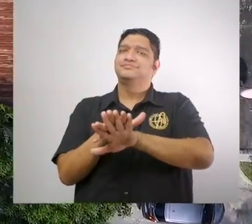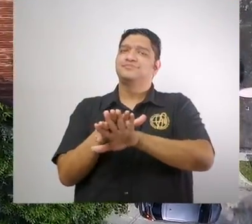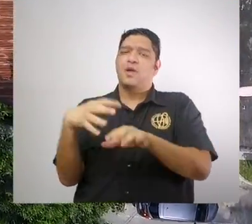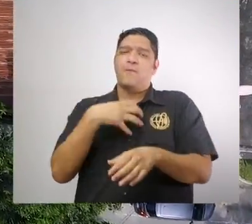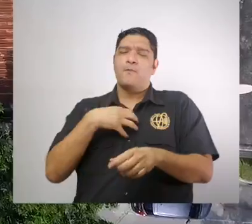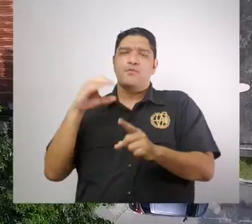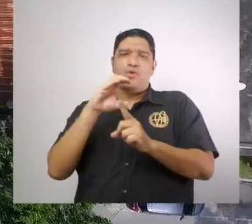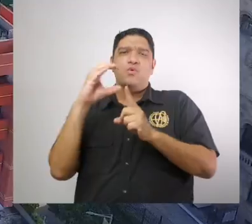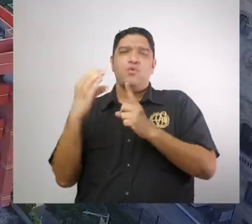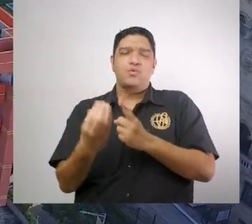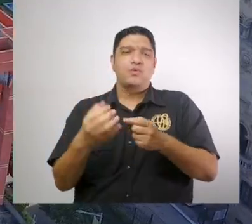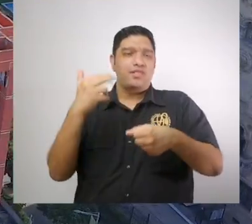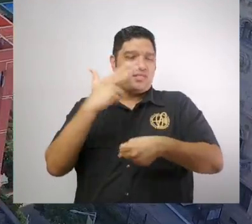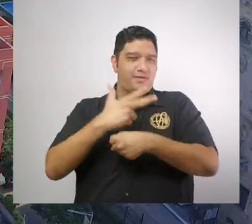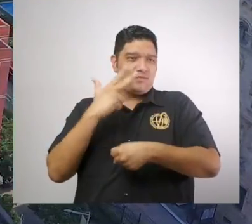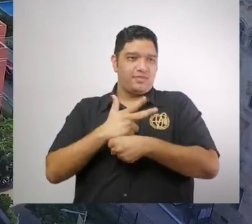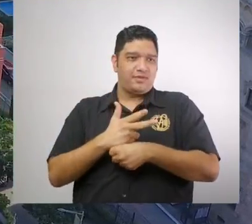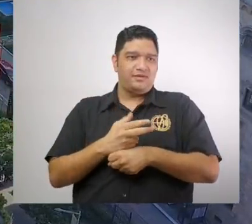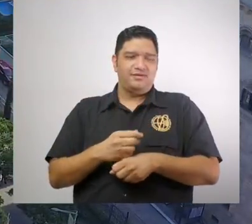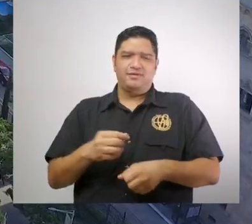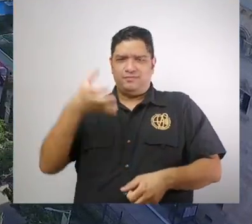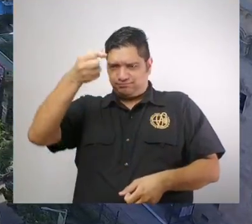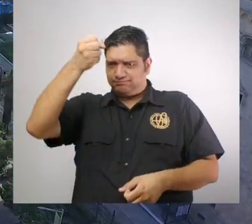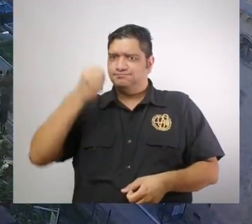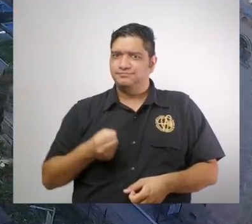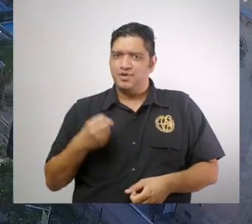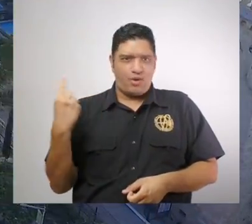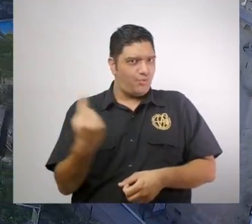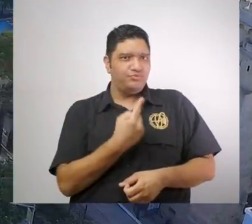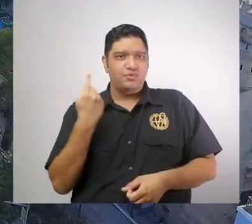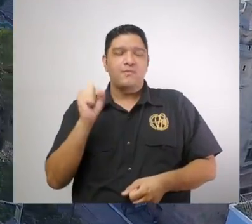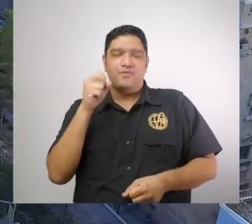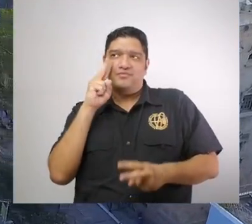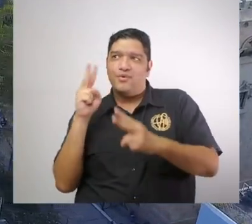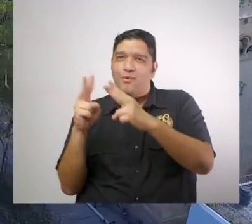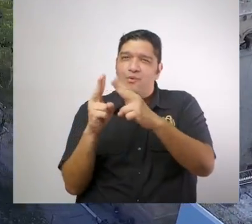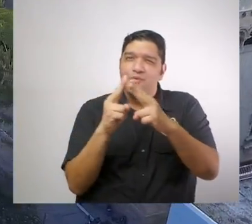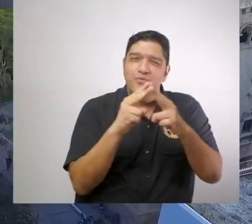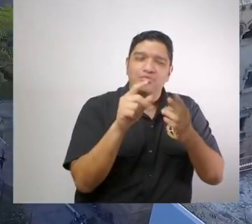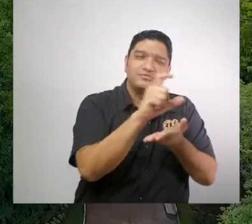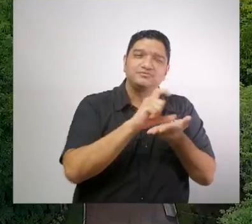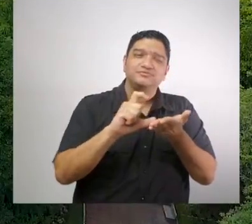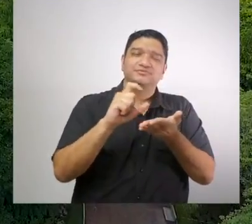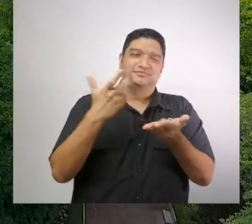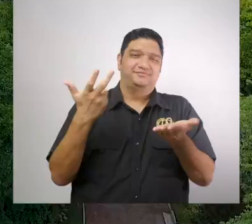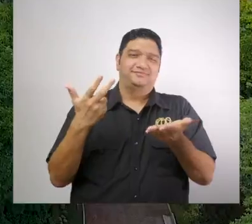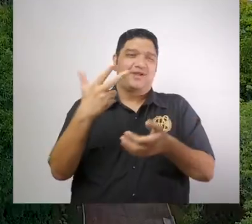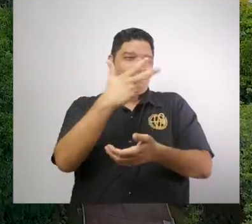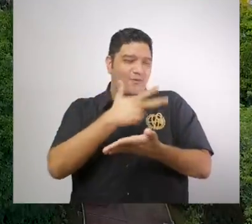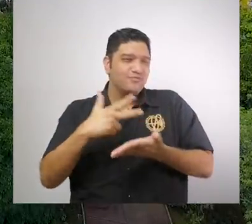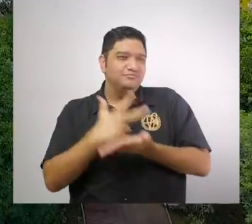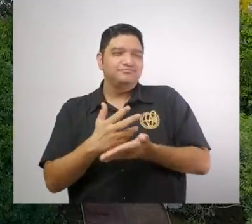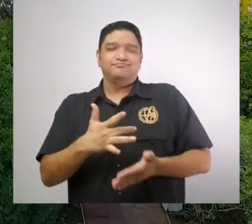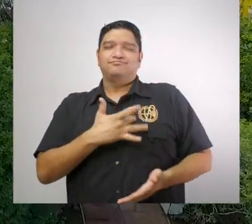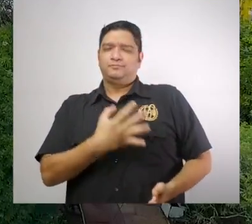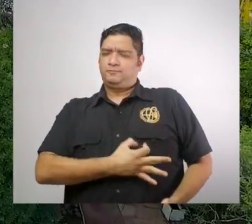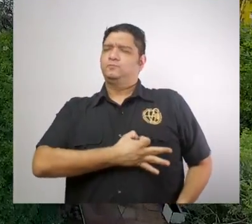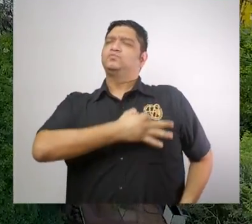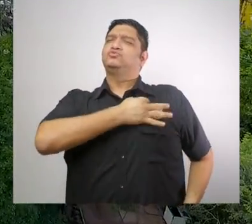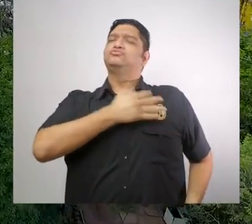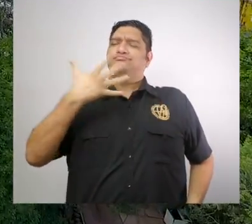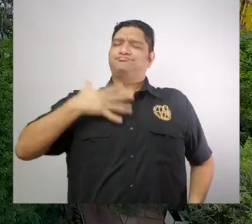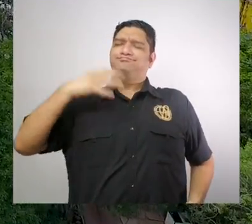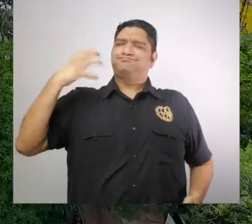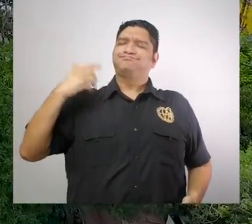e intangible. Es una obligación de todos conocer la ciudad de Guatemala, sentirnos orgullosos de